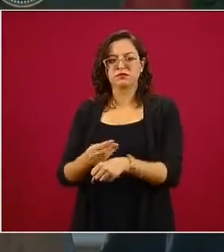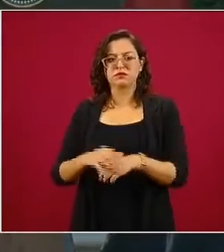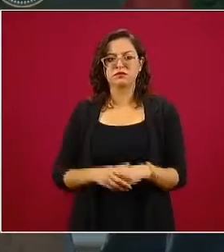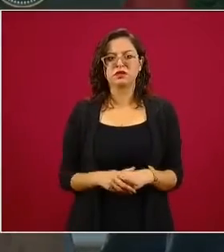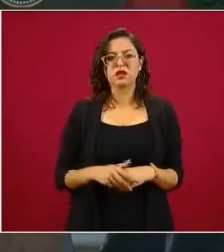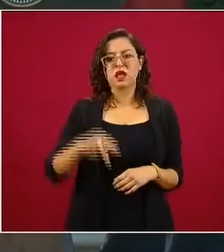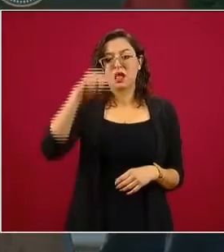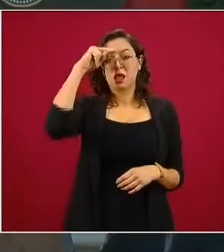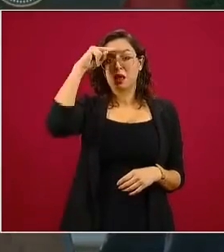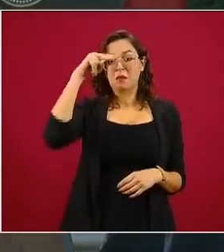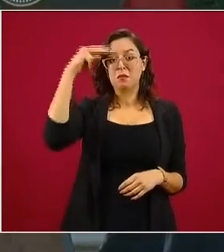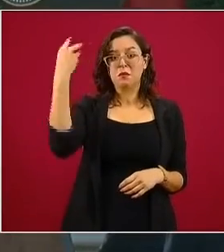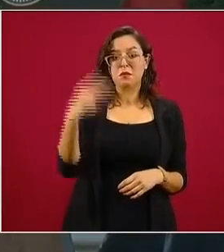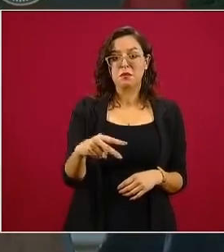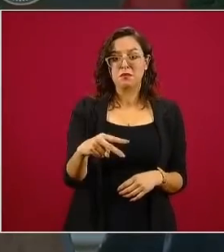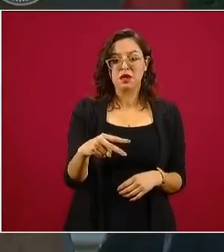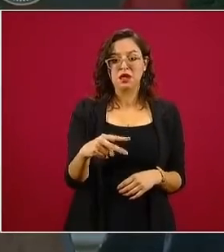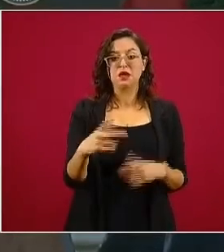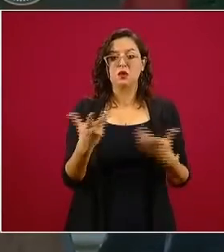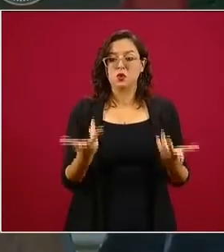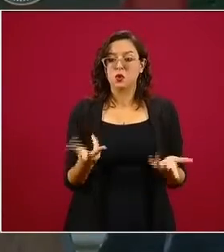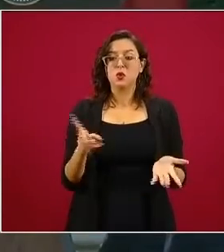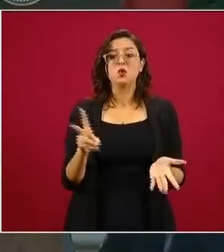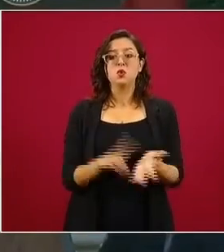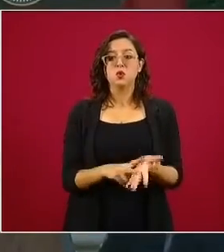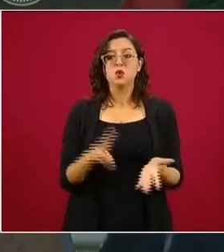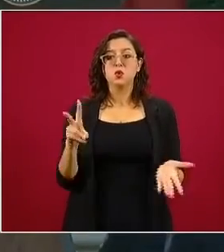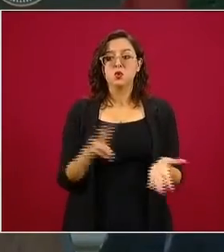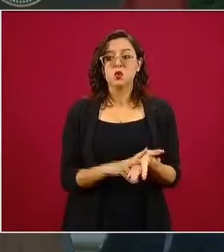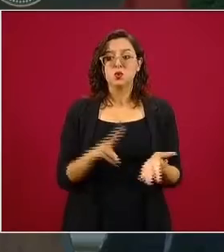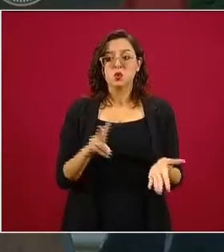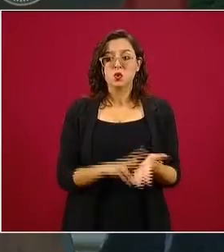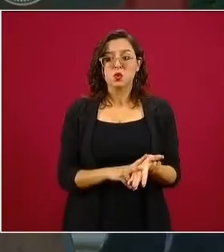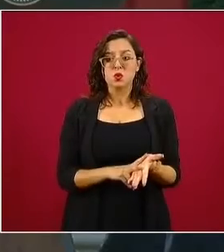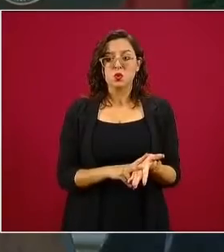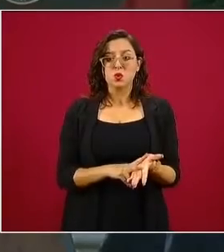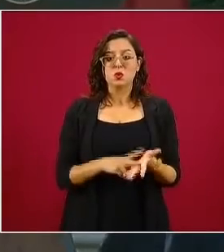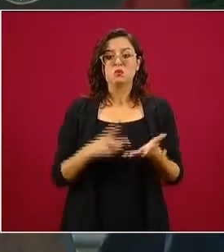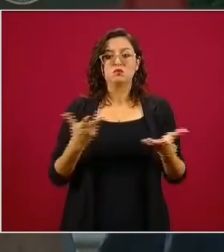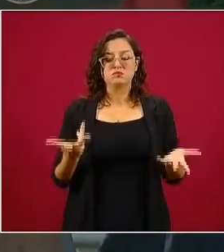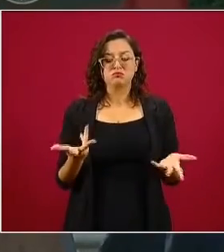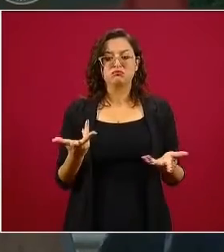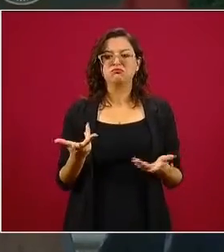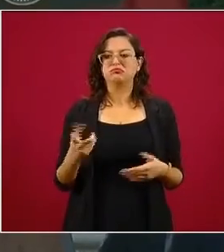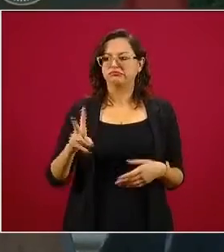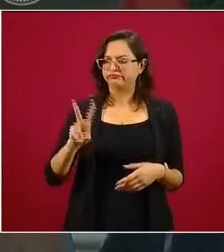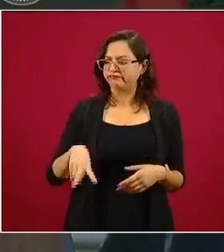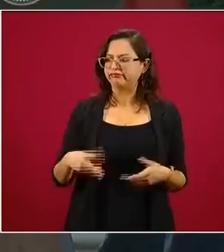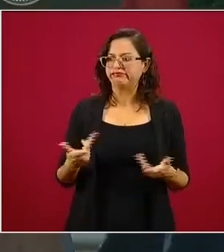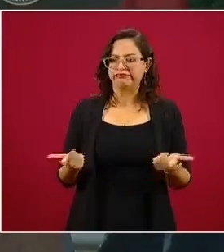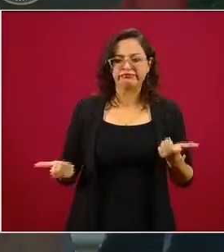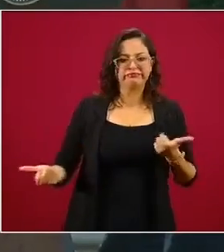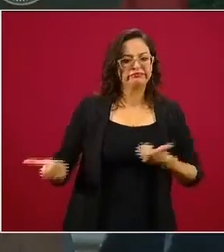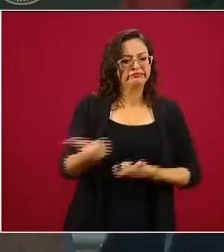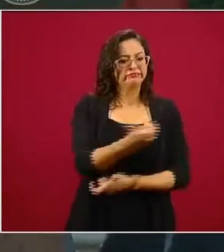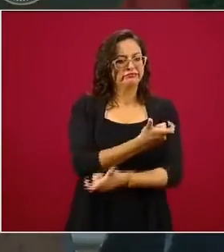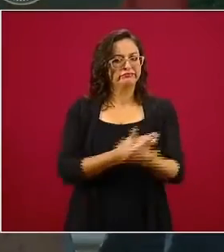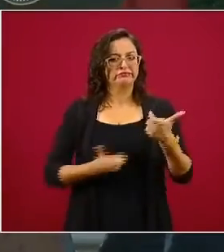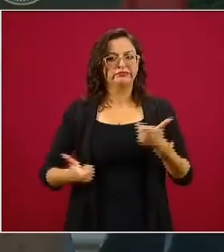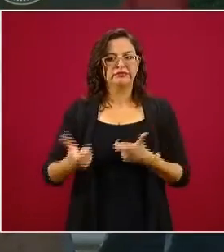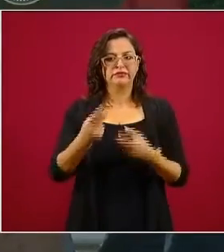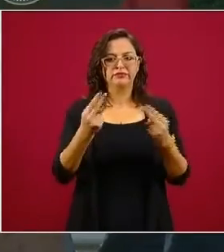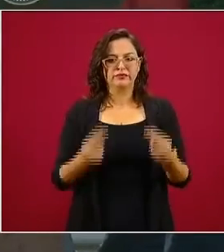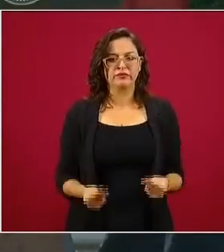algo sumamente valioso para hacer efectiva y potenciar la integración económica y